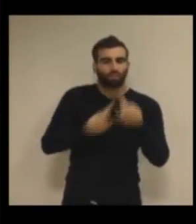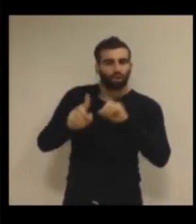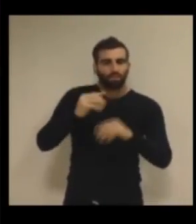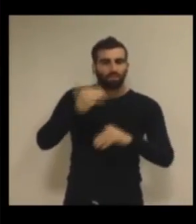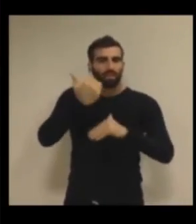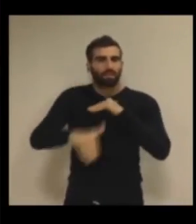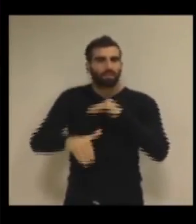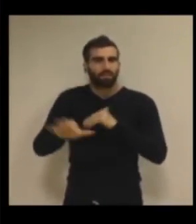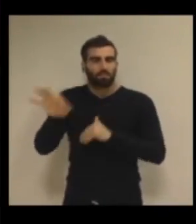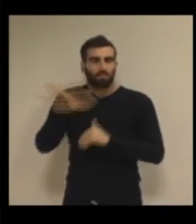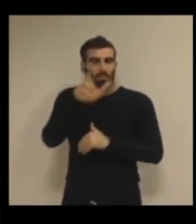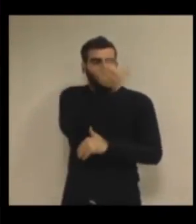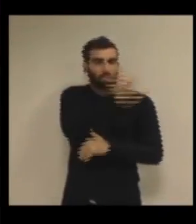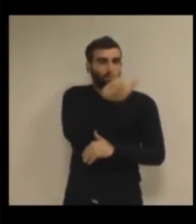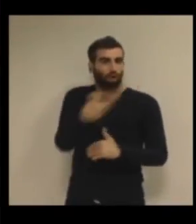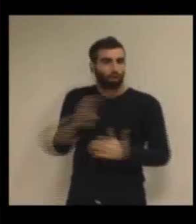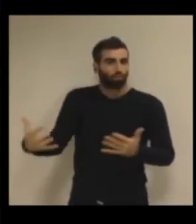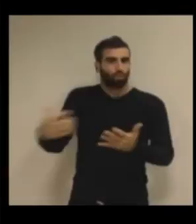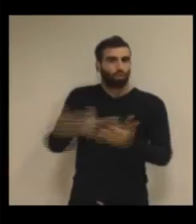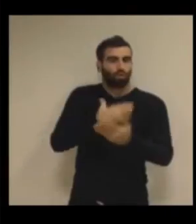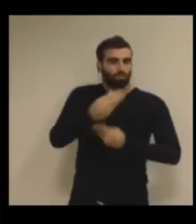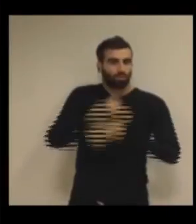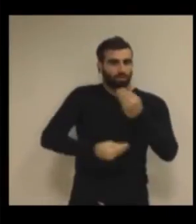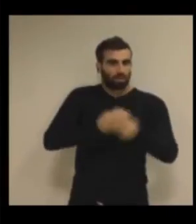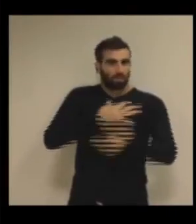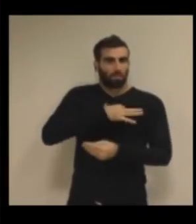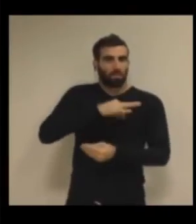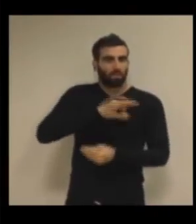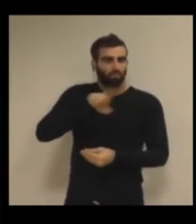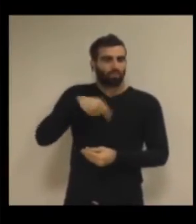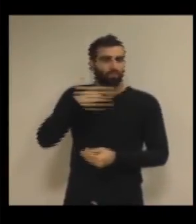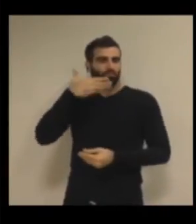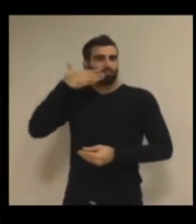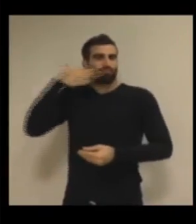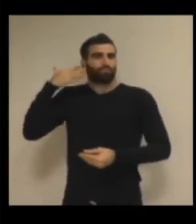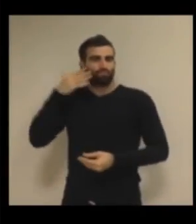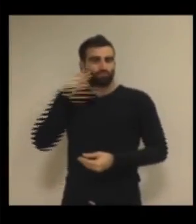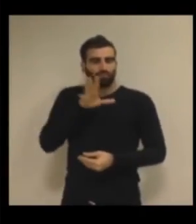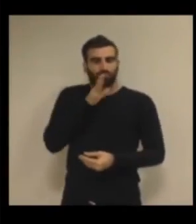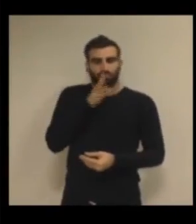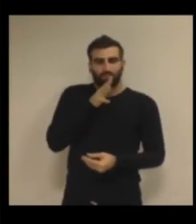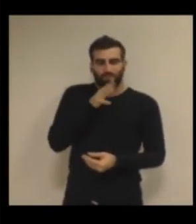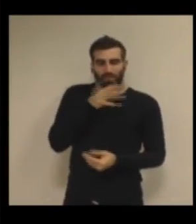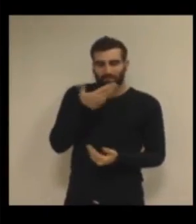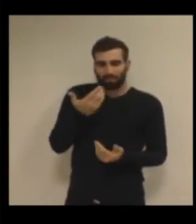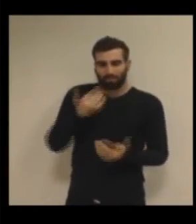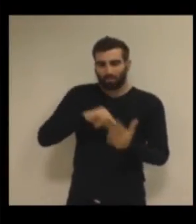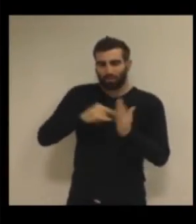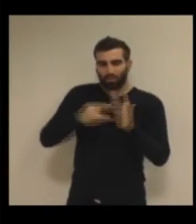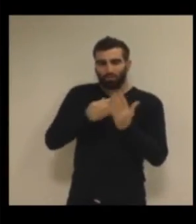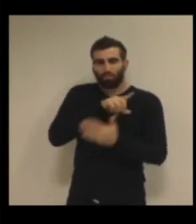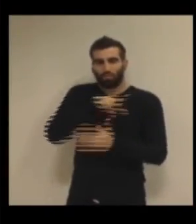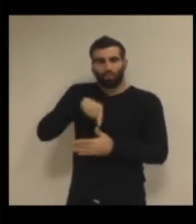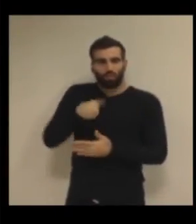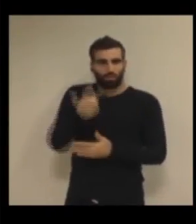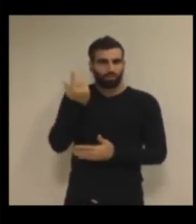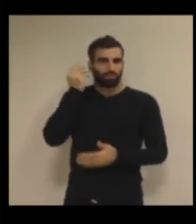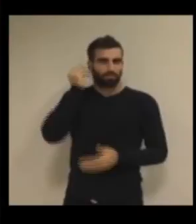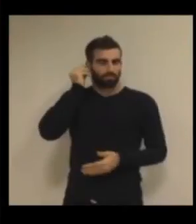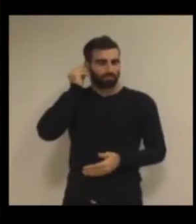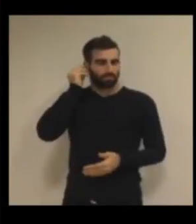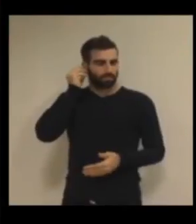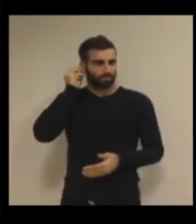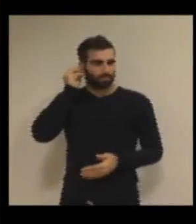todos. Y bueno, pues eso yo creo que nos enorgullece muchísimo, ¿no? También hay que decir